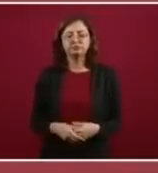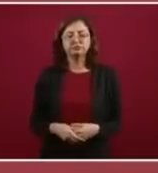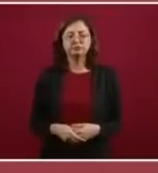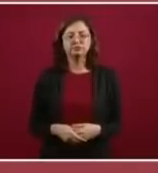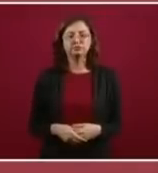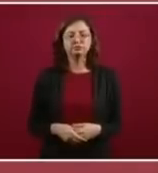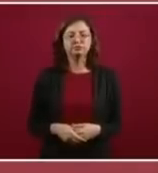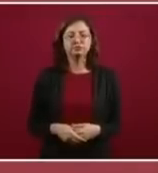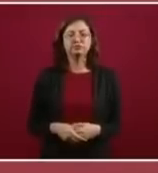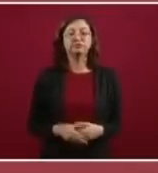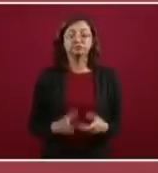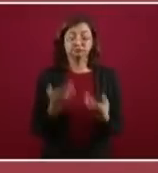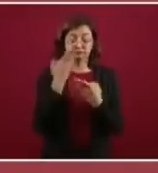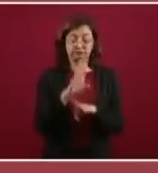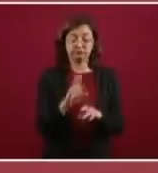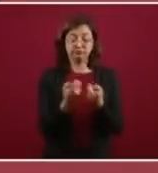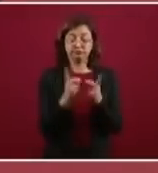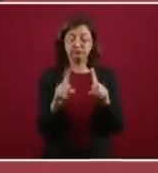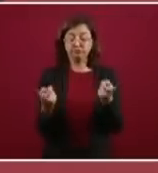La banca de desarrollo